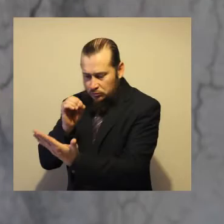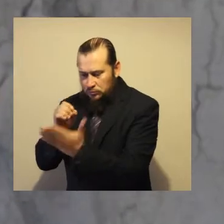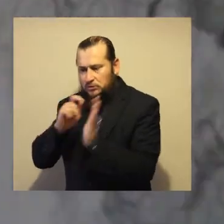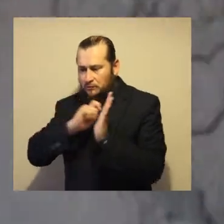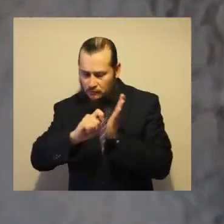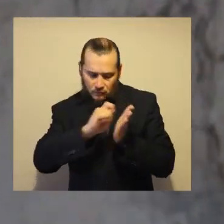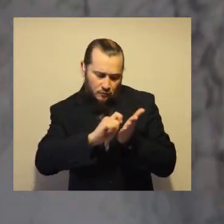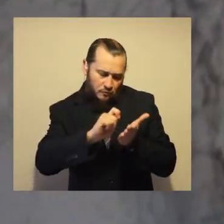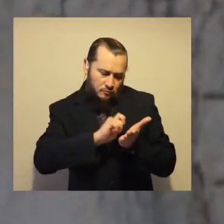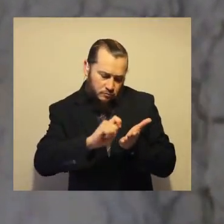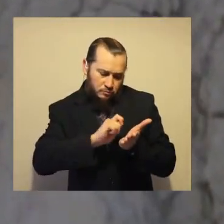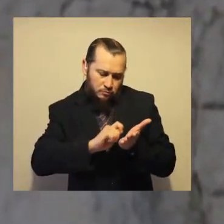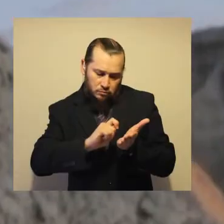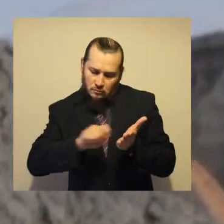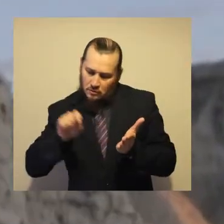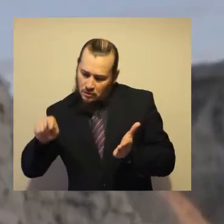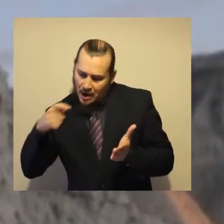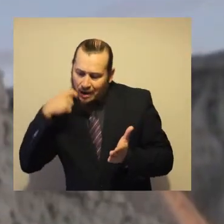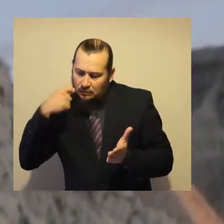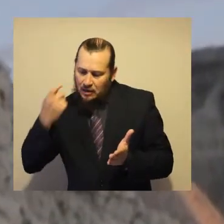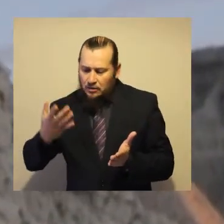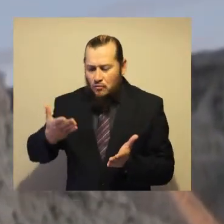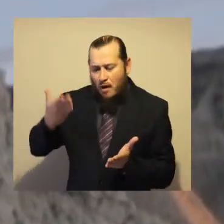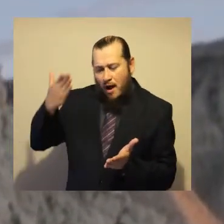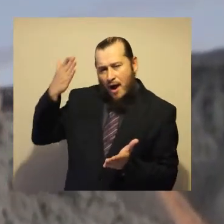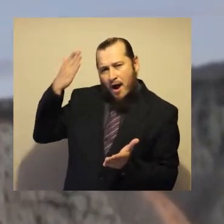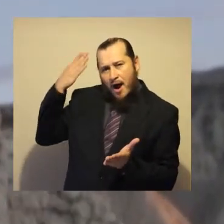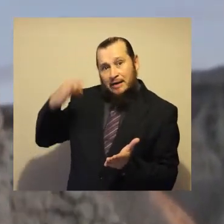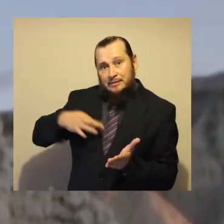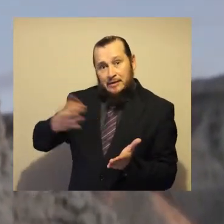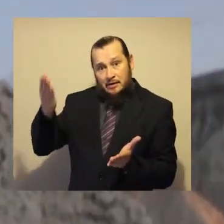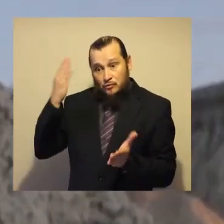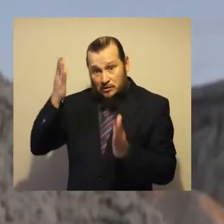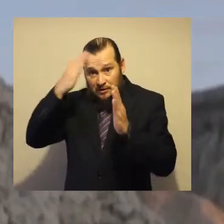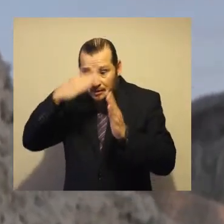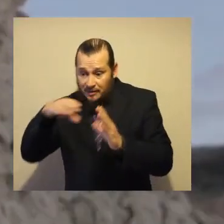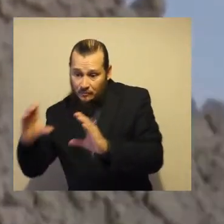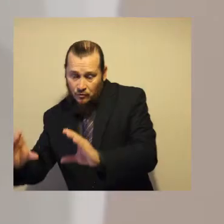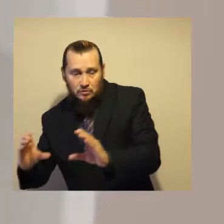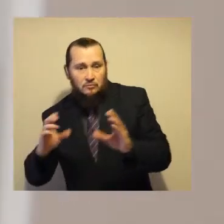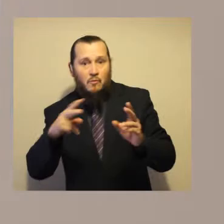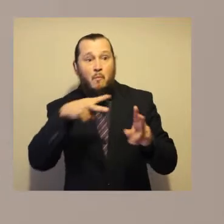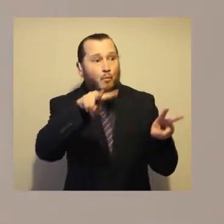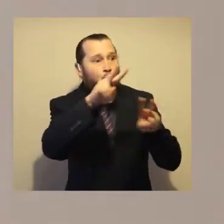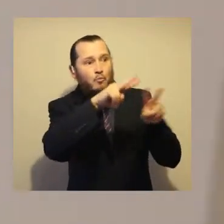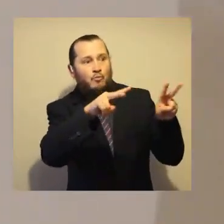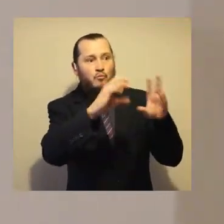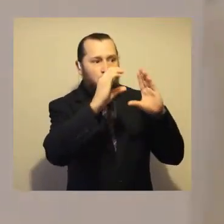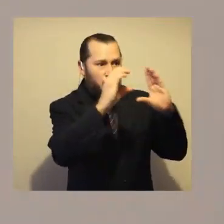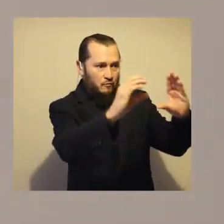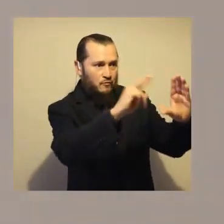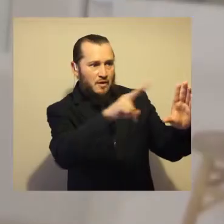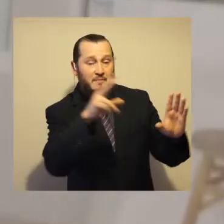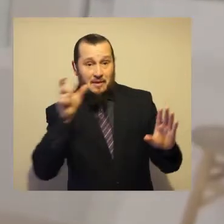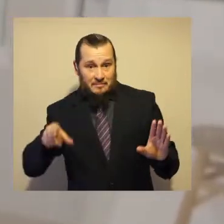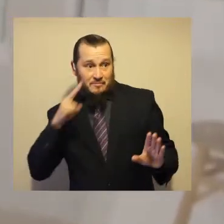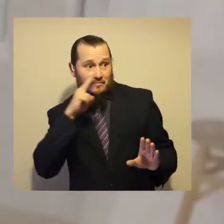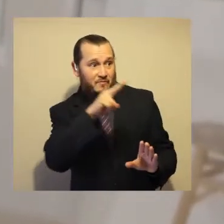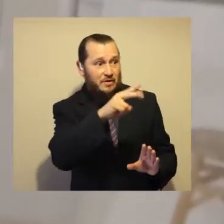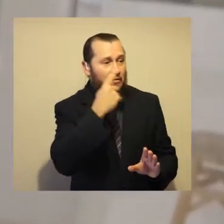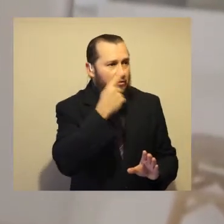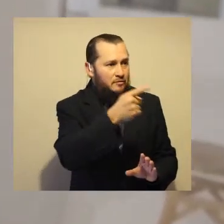en detalle para determinar a qué organismo perteneció. Concluida esta tarea, se los exhibe para poder conocerlos.